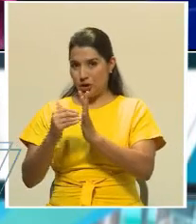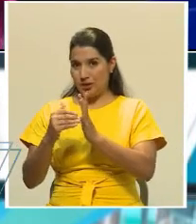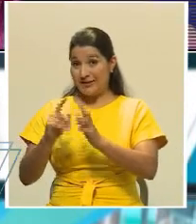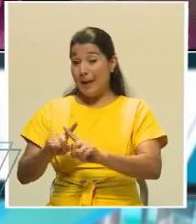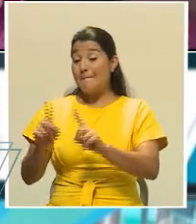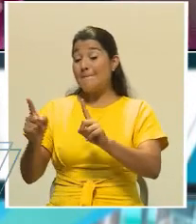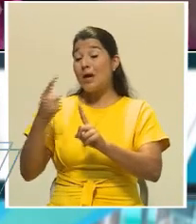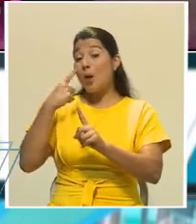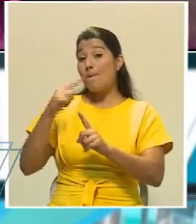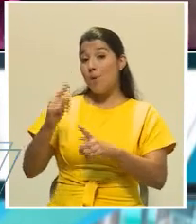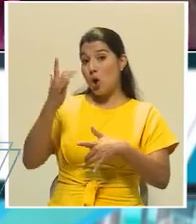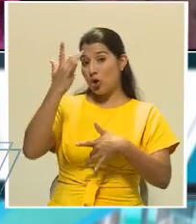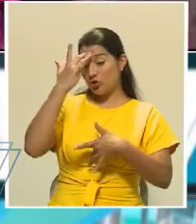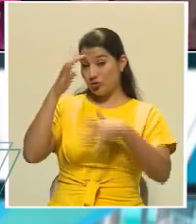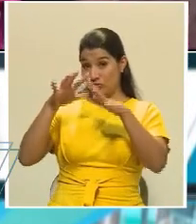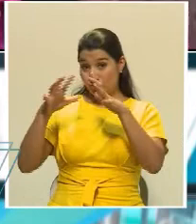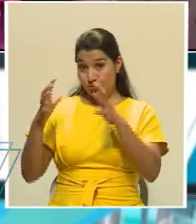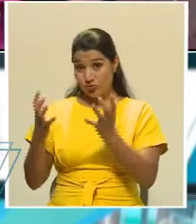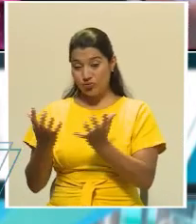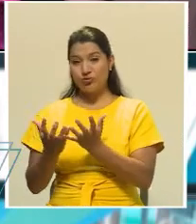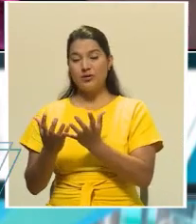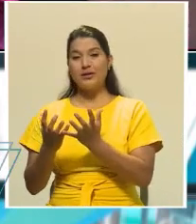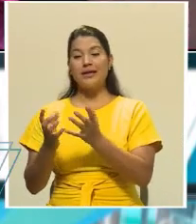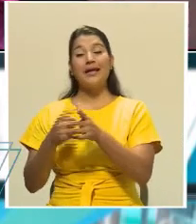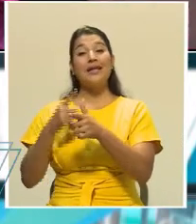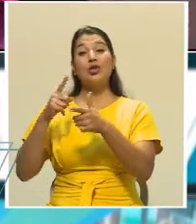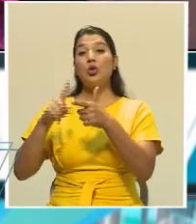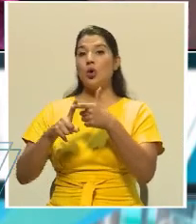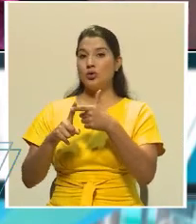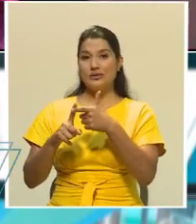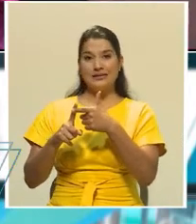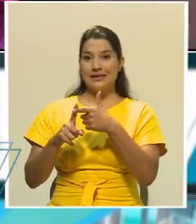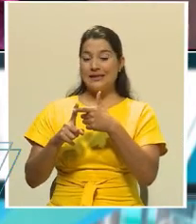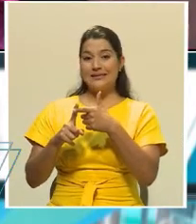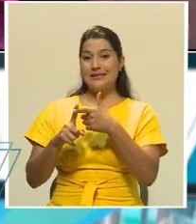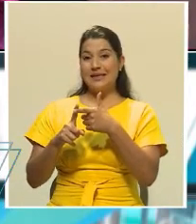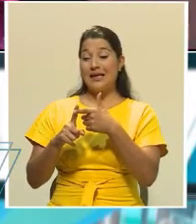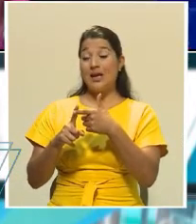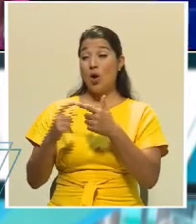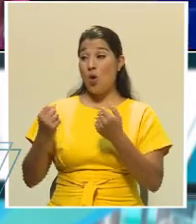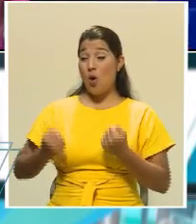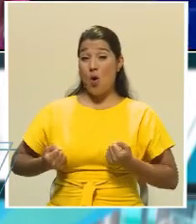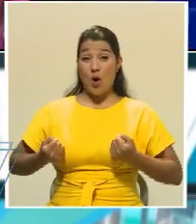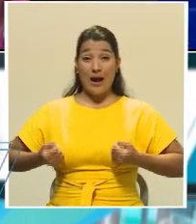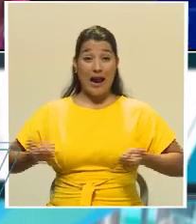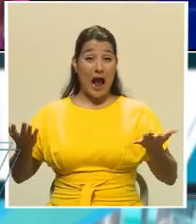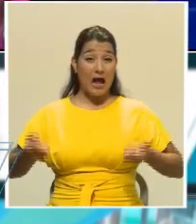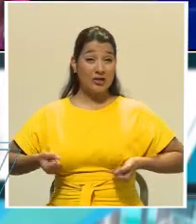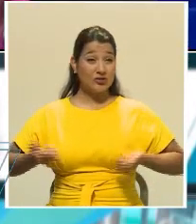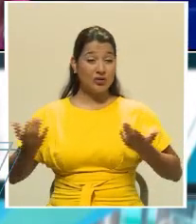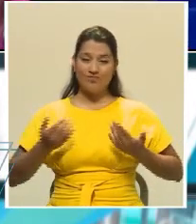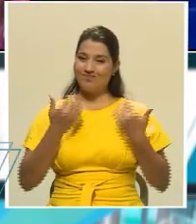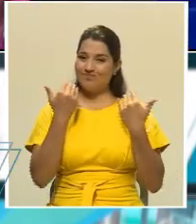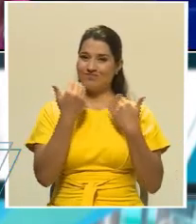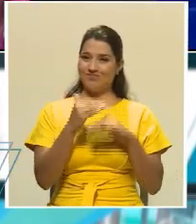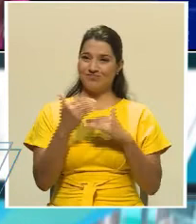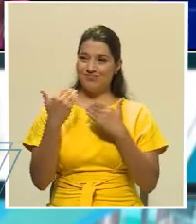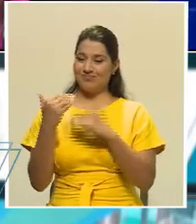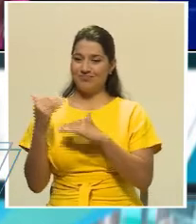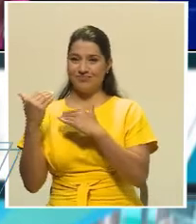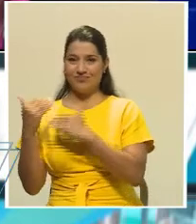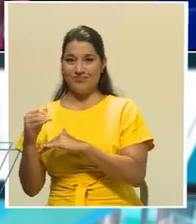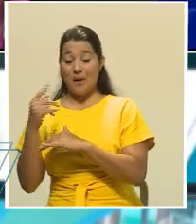recorte, tenía que aumentar gastos en otros rubros para precisamente atender.